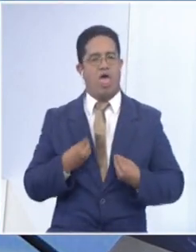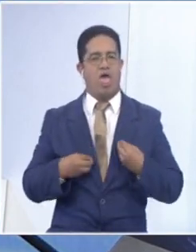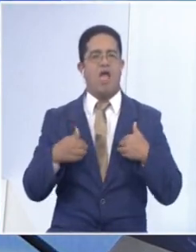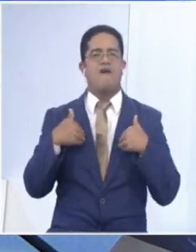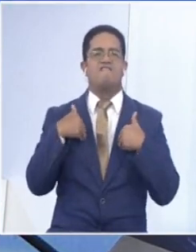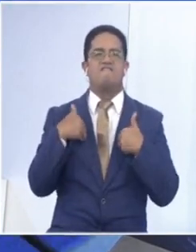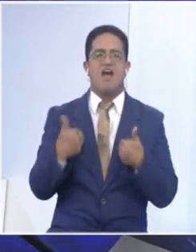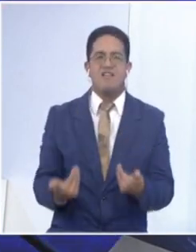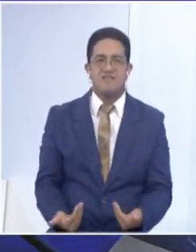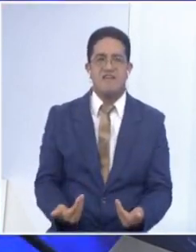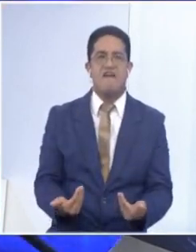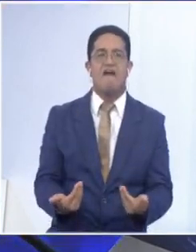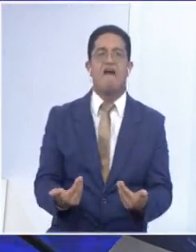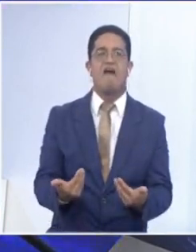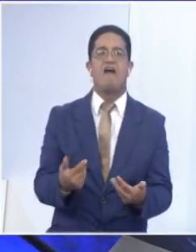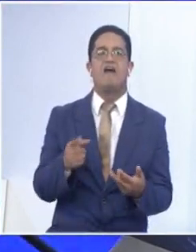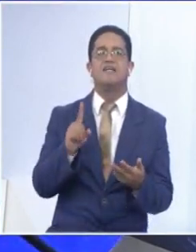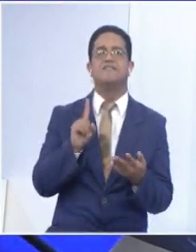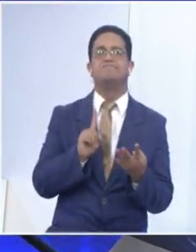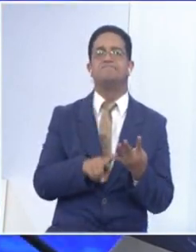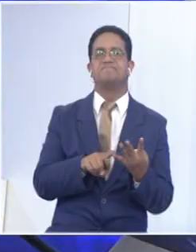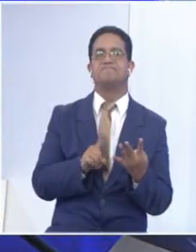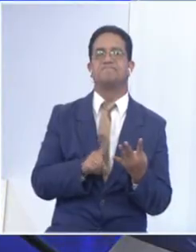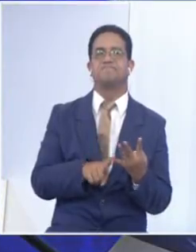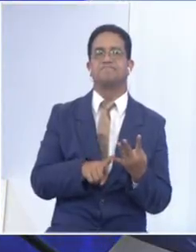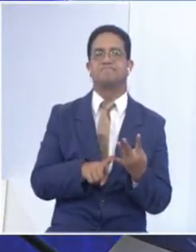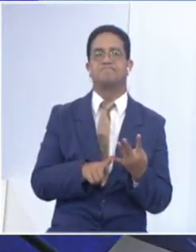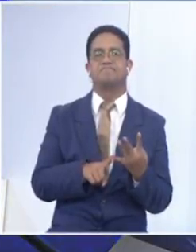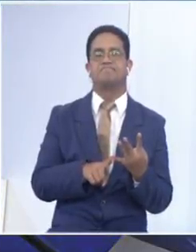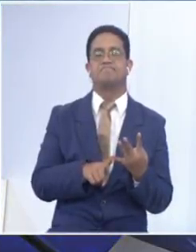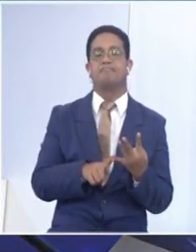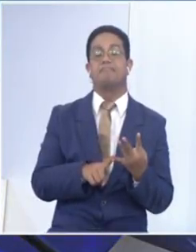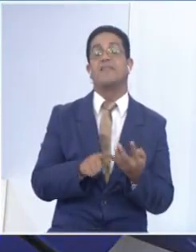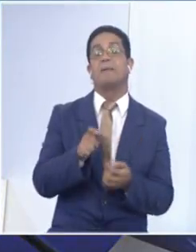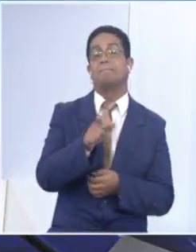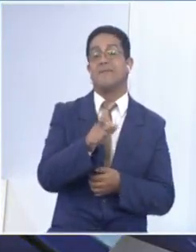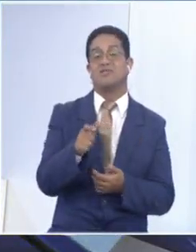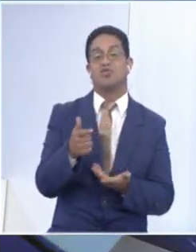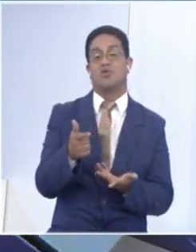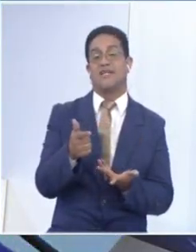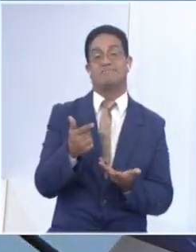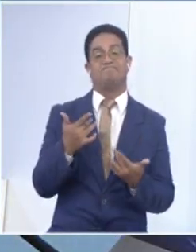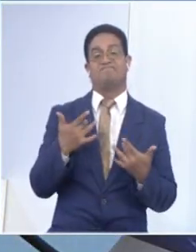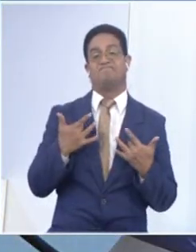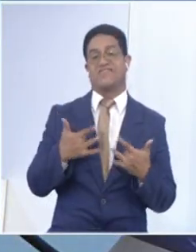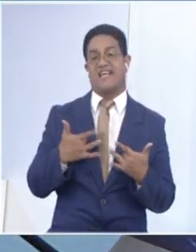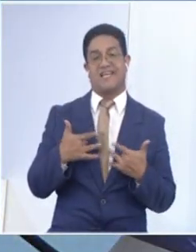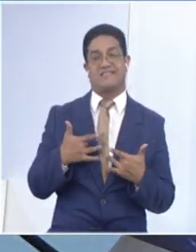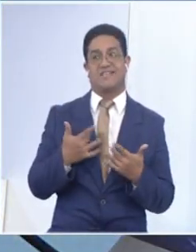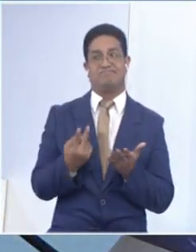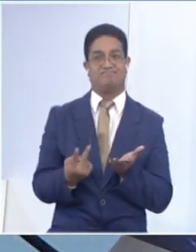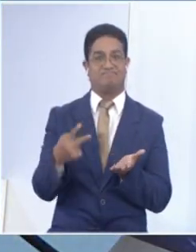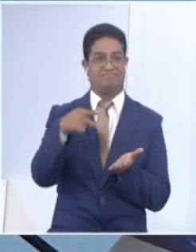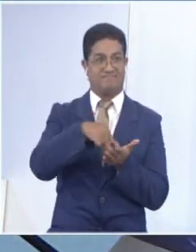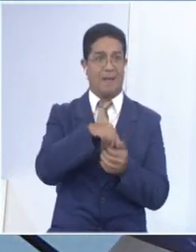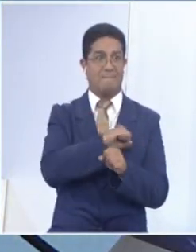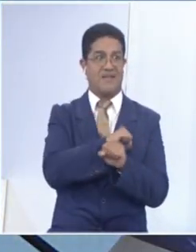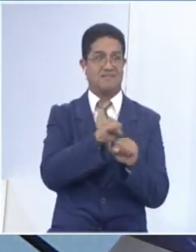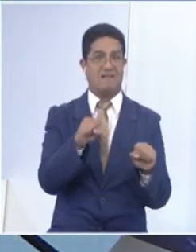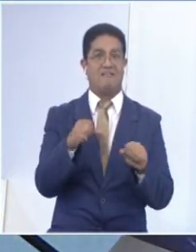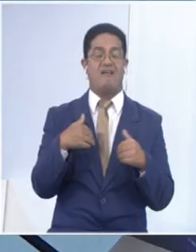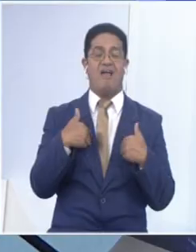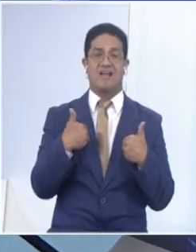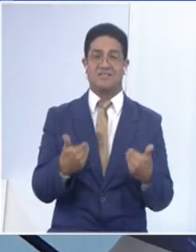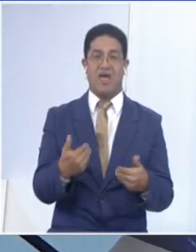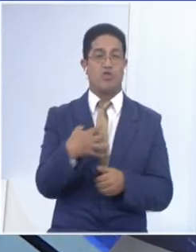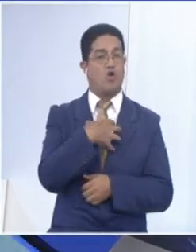fatiga, la sensación de que no puede manejar el dolor, se levanta en la mañana